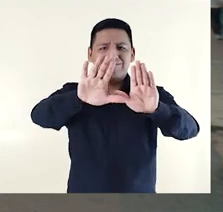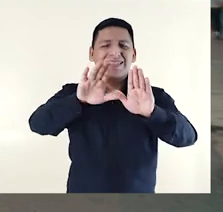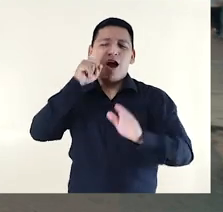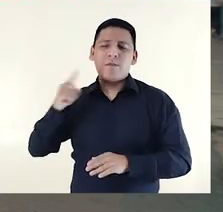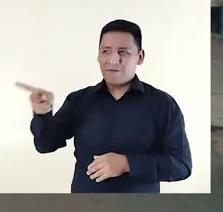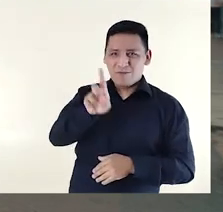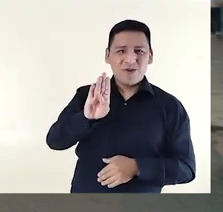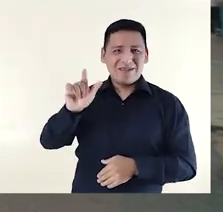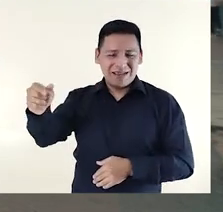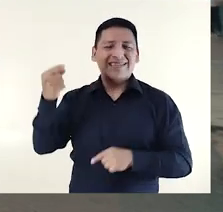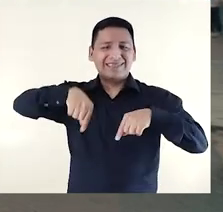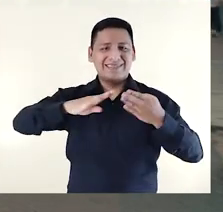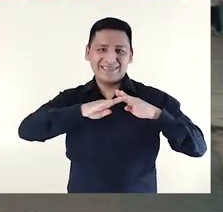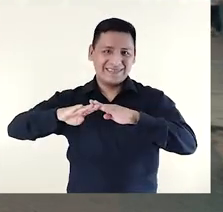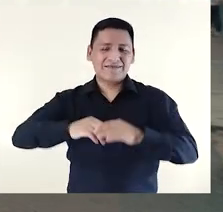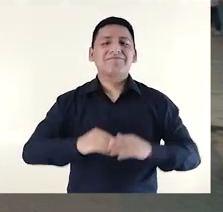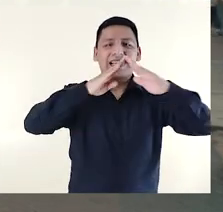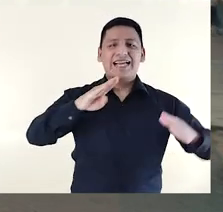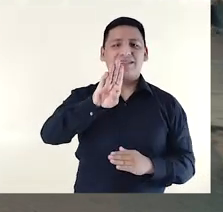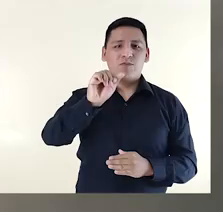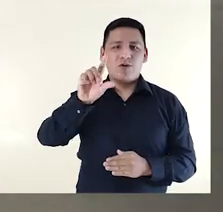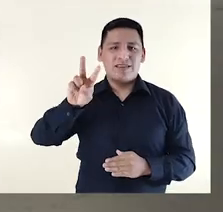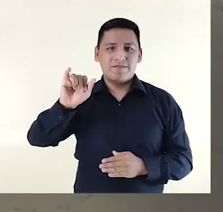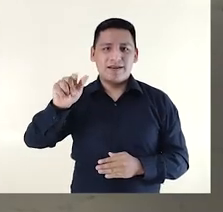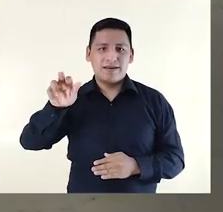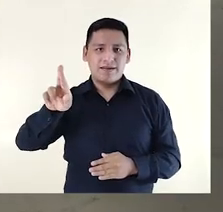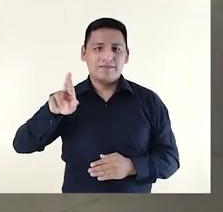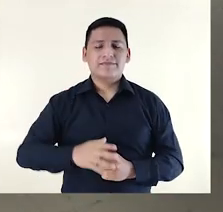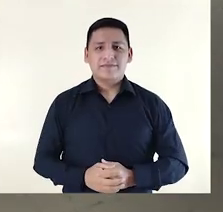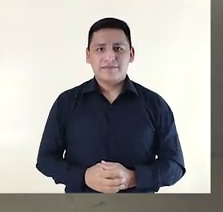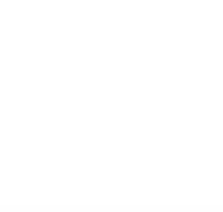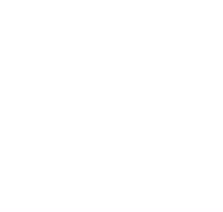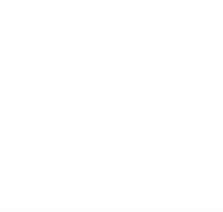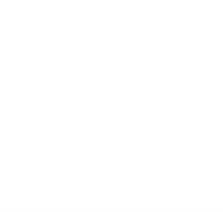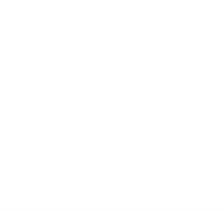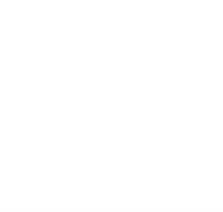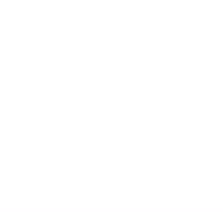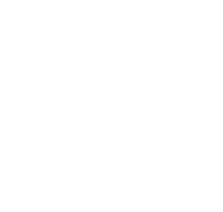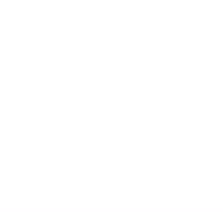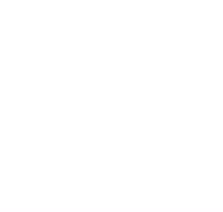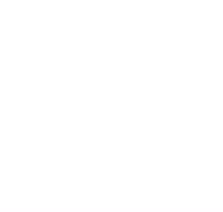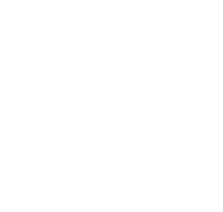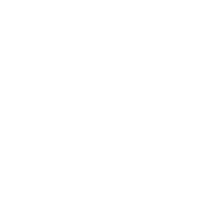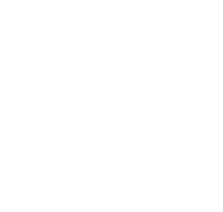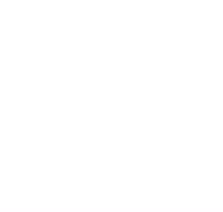un patrimonio memoria del paso de Bolívar por la ciudad. Casa Bolívar, nuestra Lima del Bicentenario.